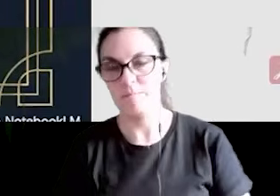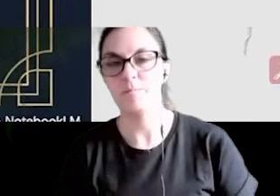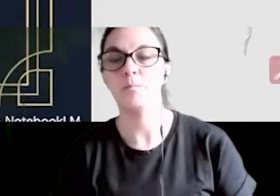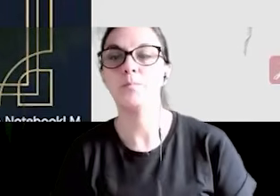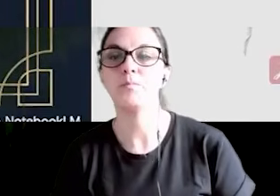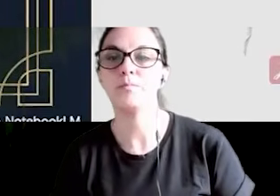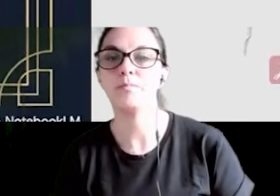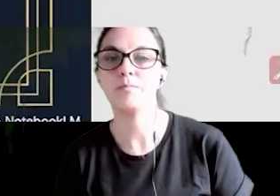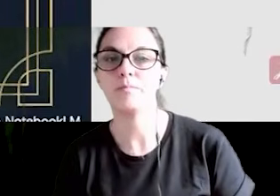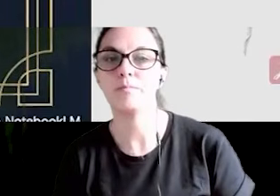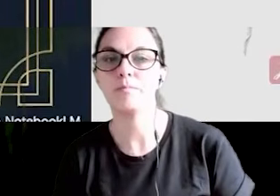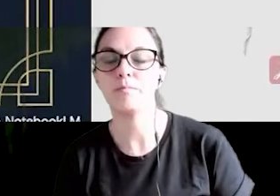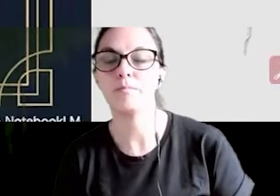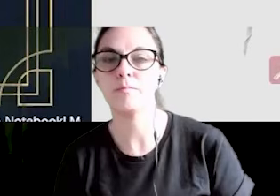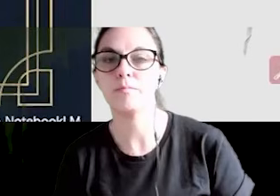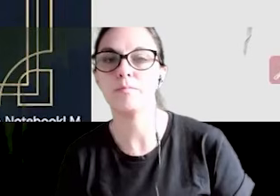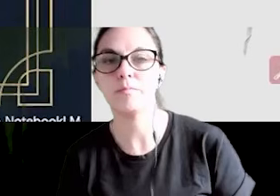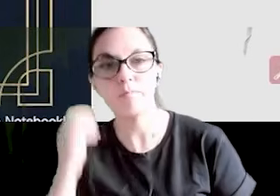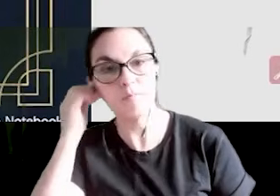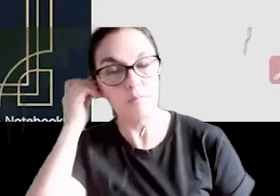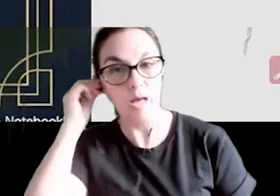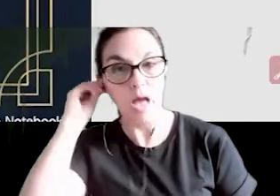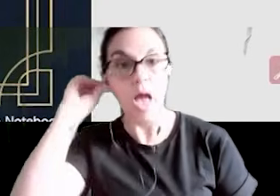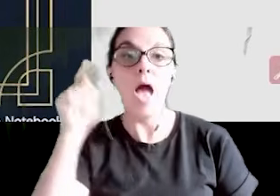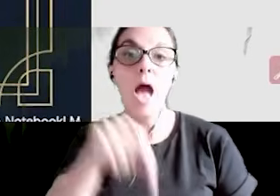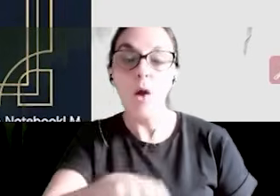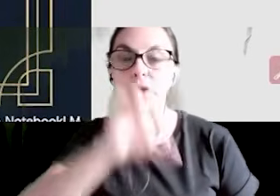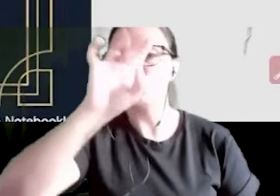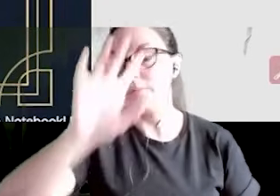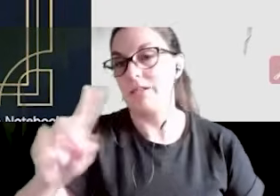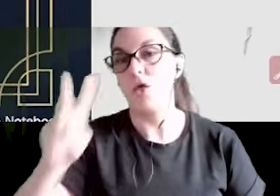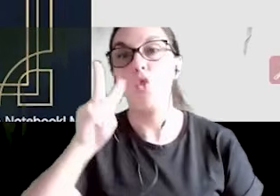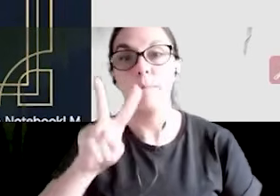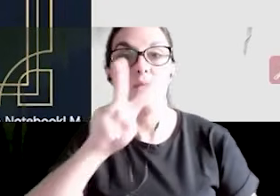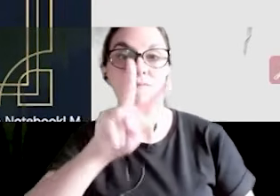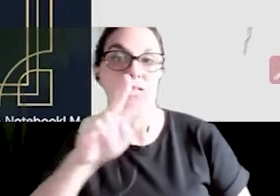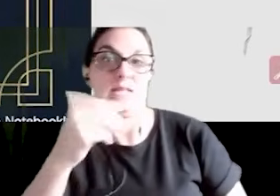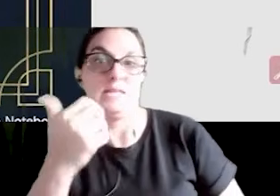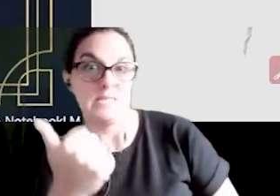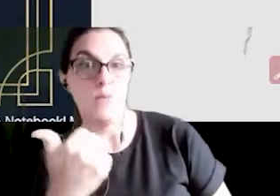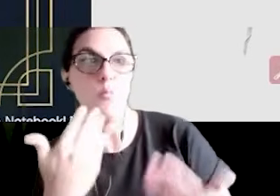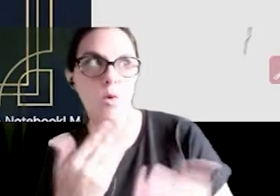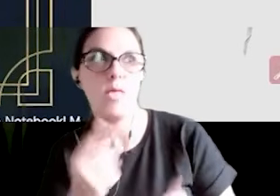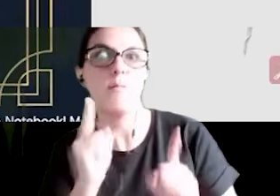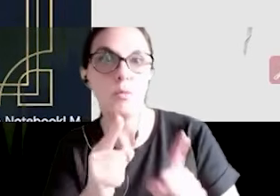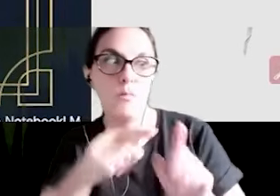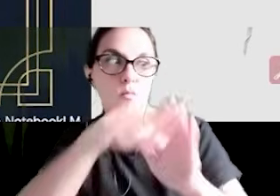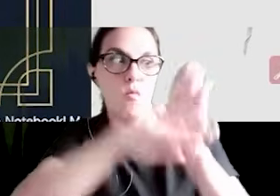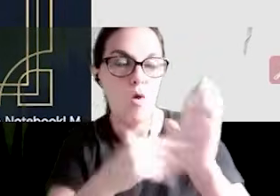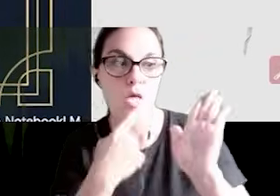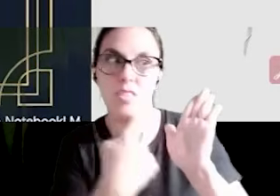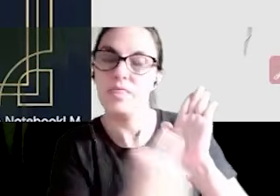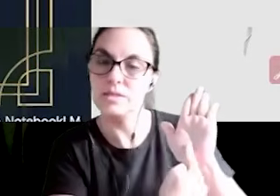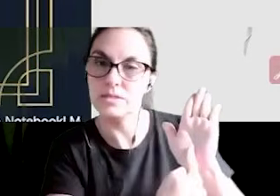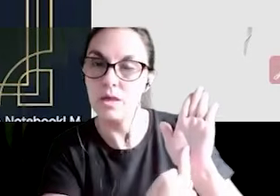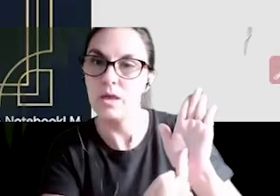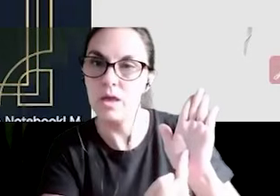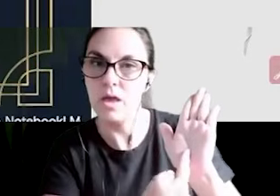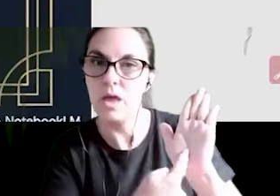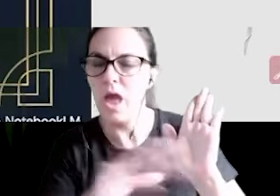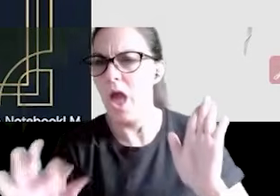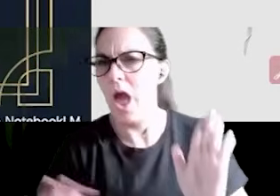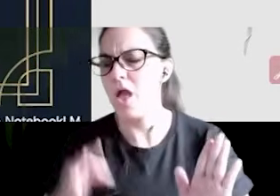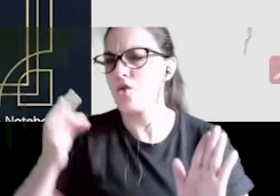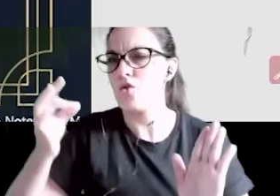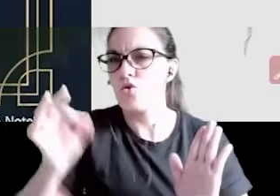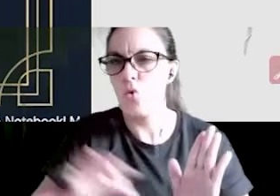Hoy está la opción disponible para el 2026 y la reglamentación establece que cada año el sujeto va a tener que volver a confirmar,